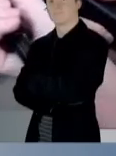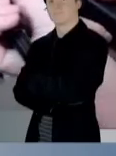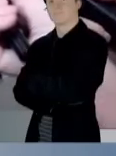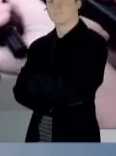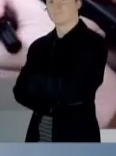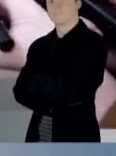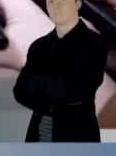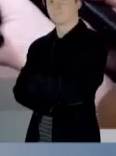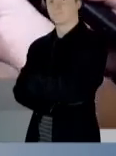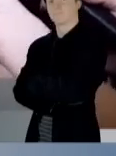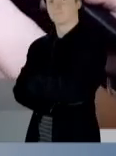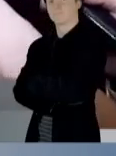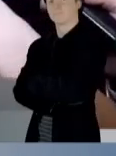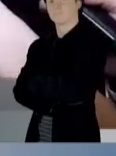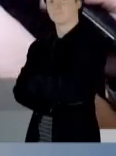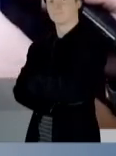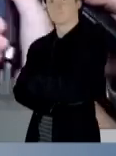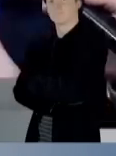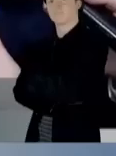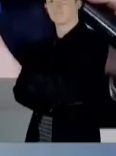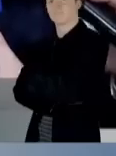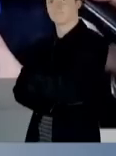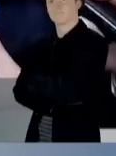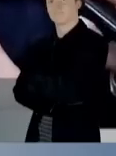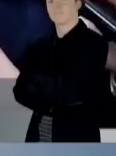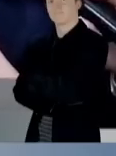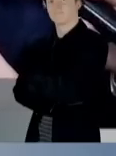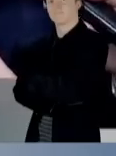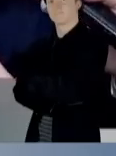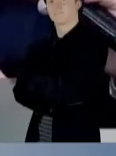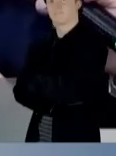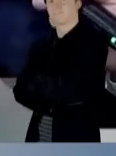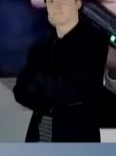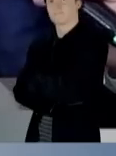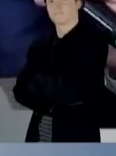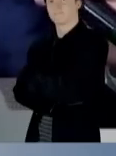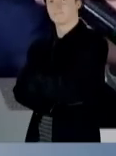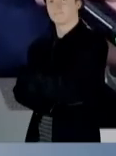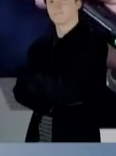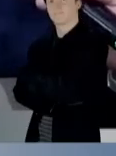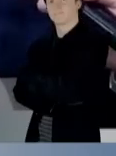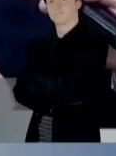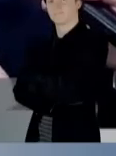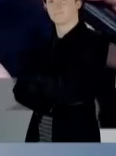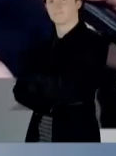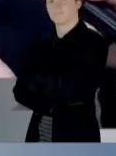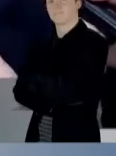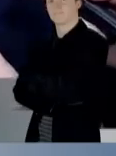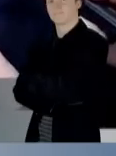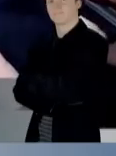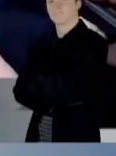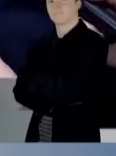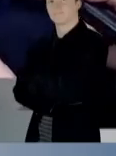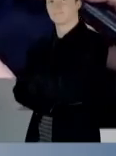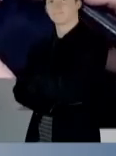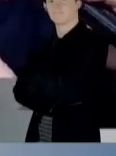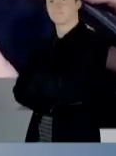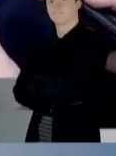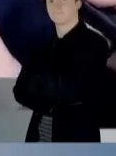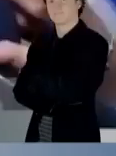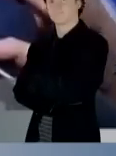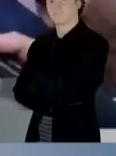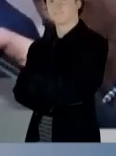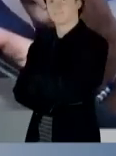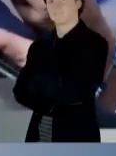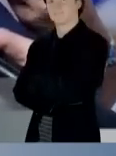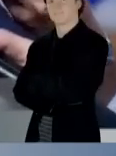golpe Es evidente pero también habría de condenar algunas de las causas que permitieron El golpe porque si no también